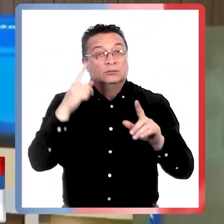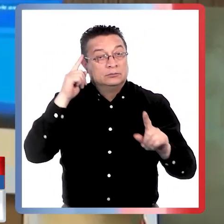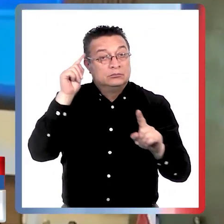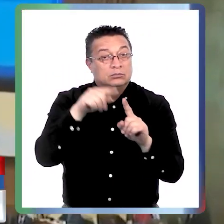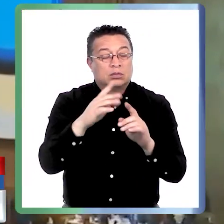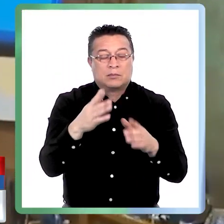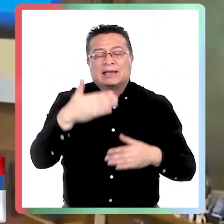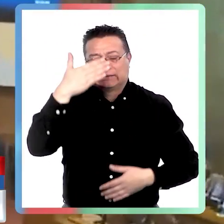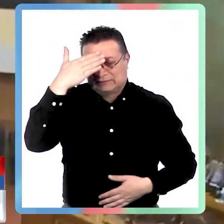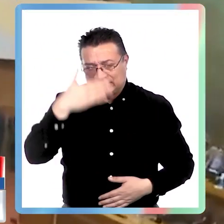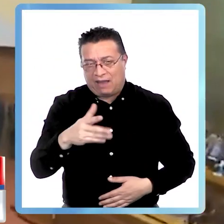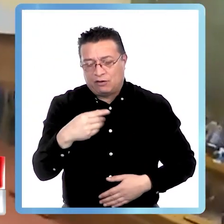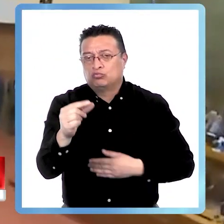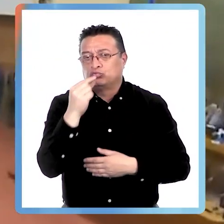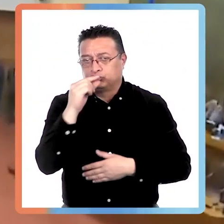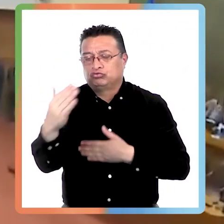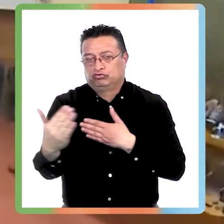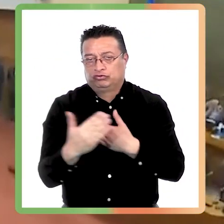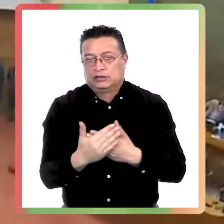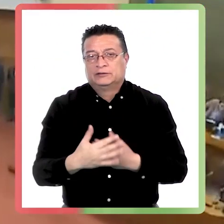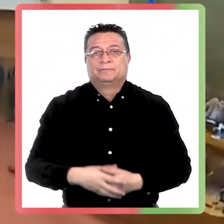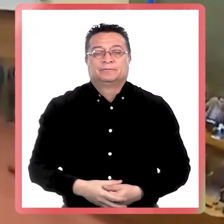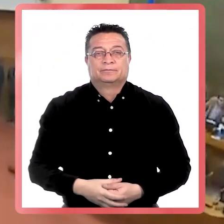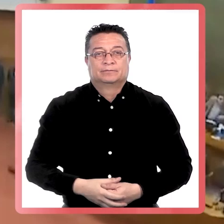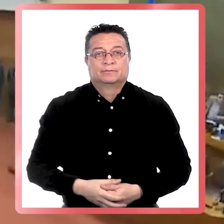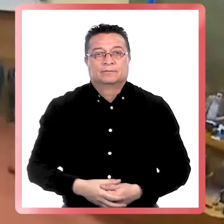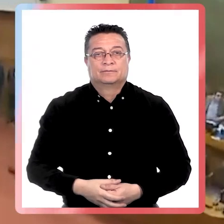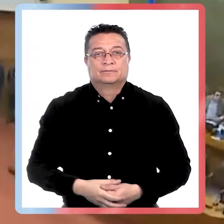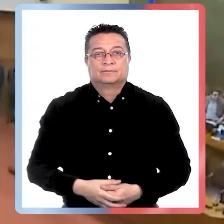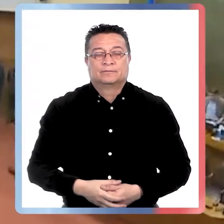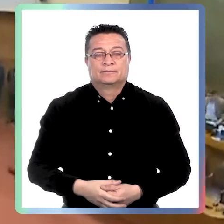inesperado para algo que se sabía iba a venir.